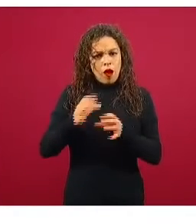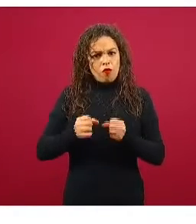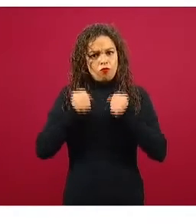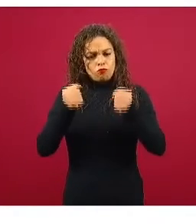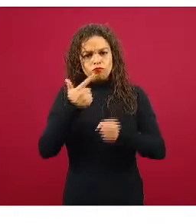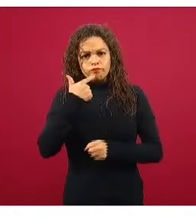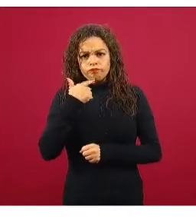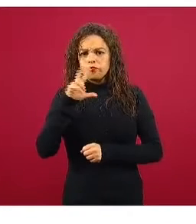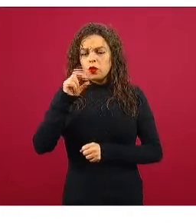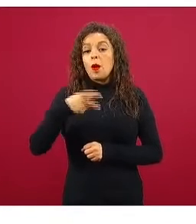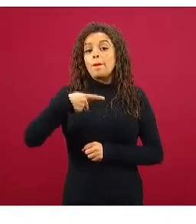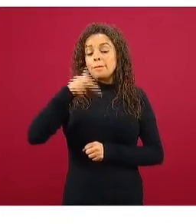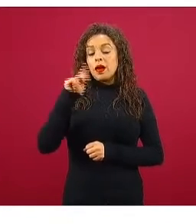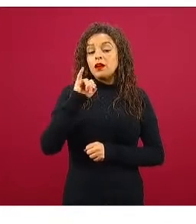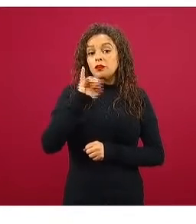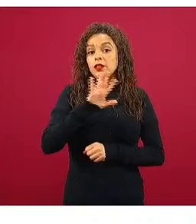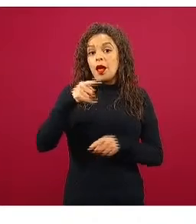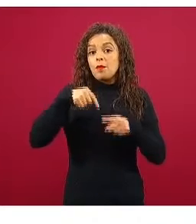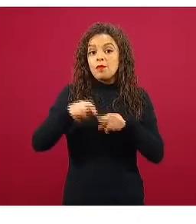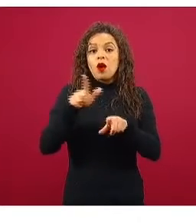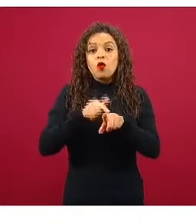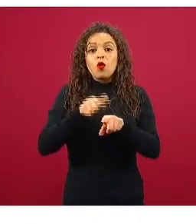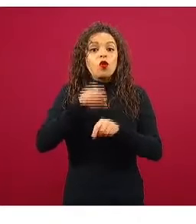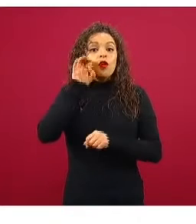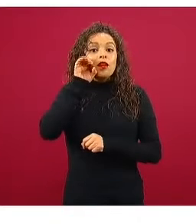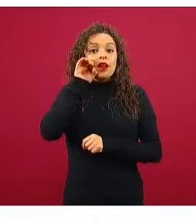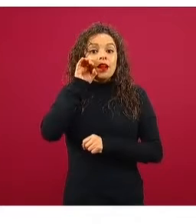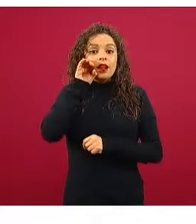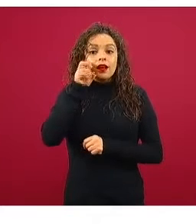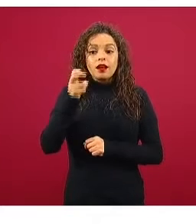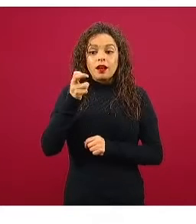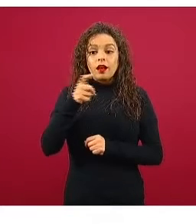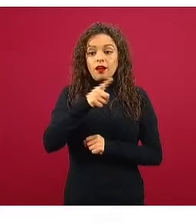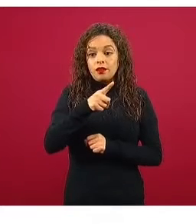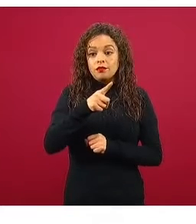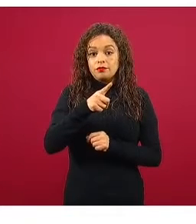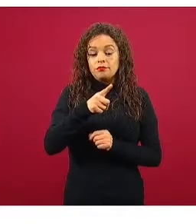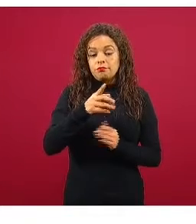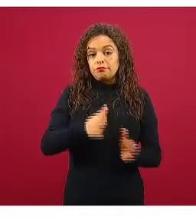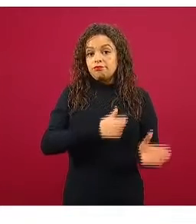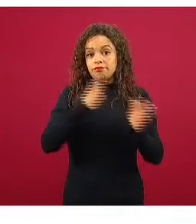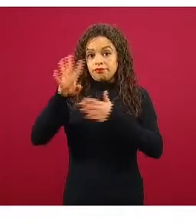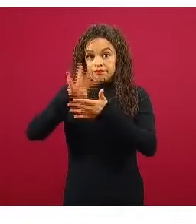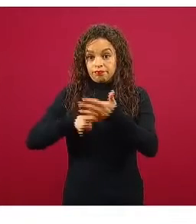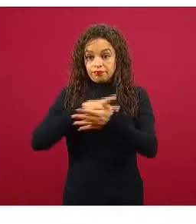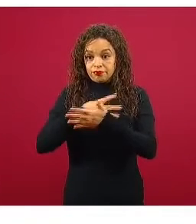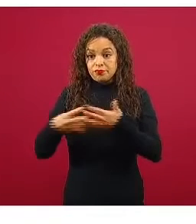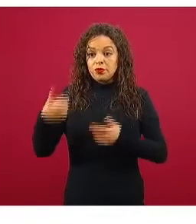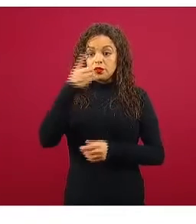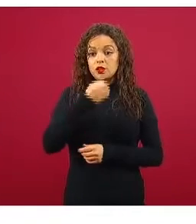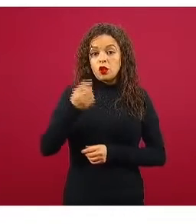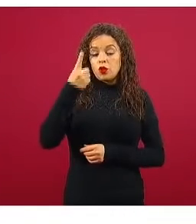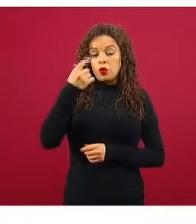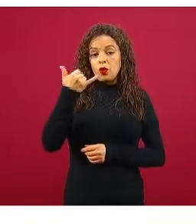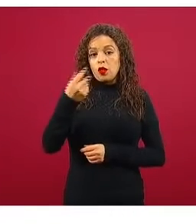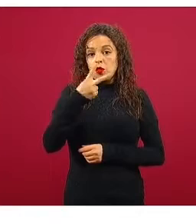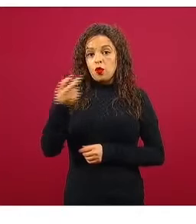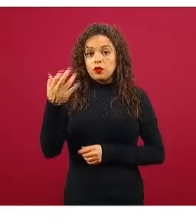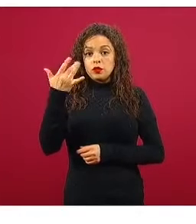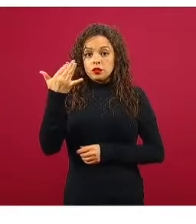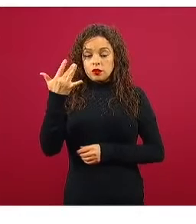a pintar en color naranja, lo cual es estar ya entre una escala entre los 101 y los 250